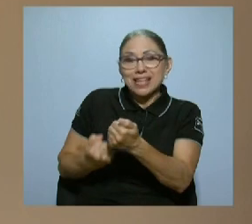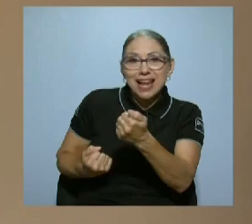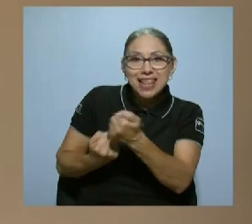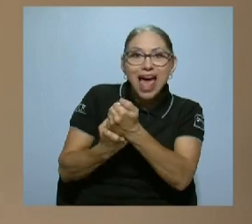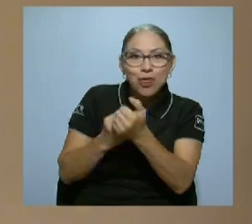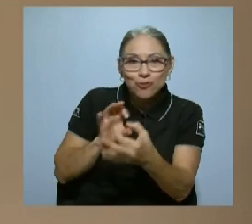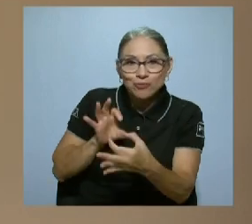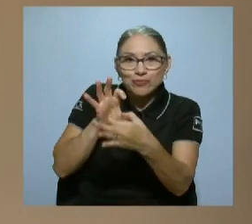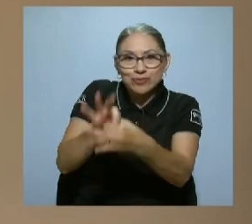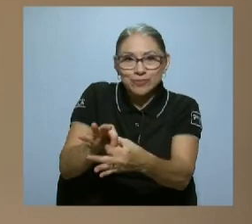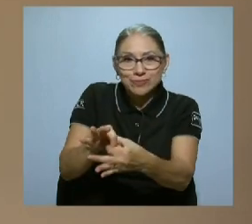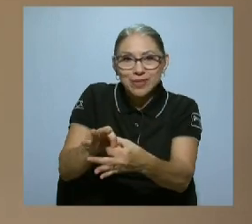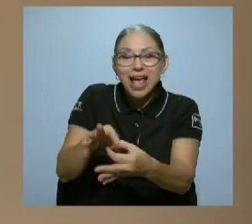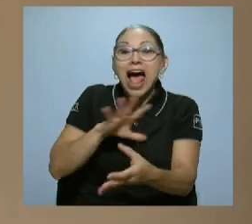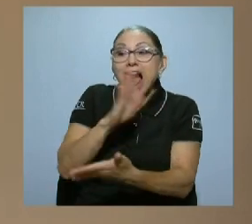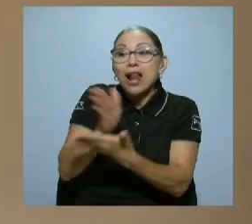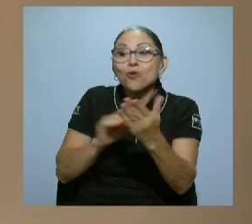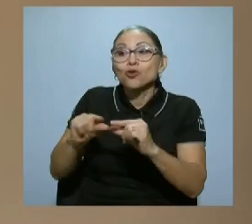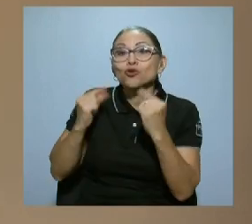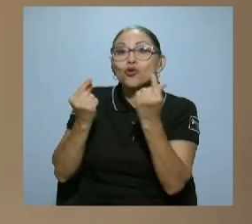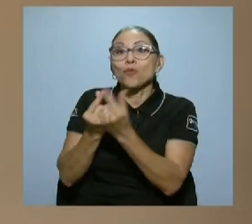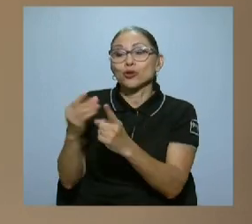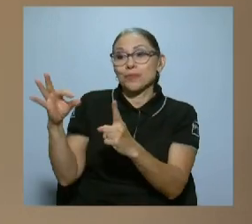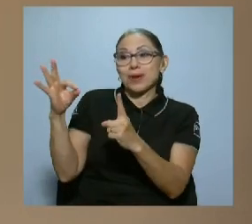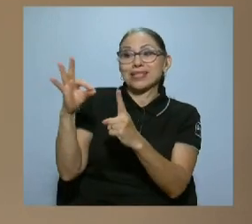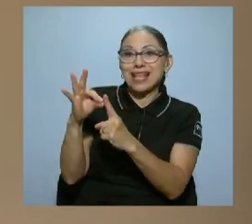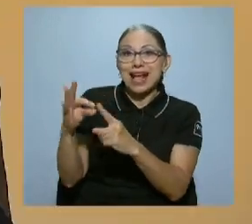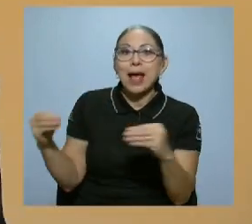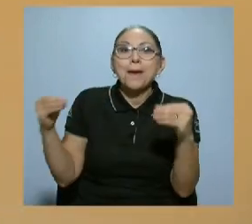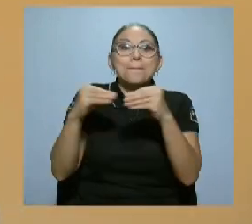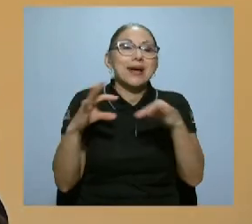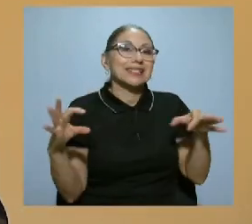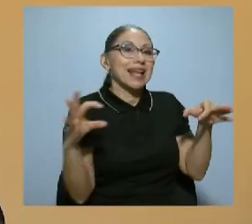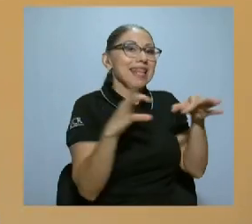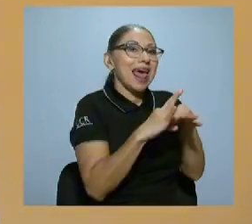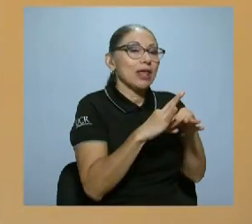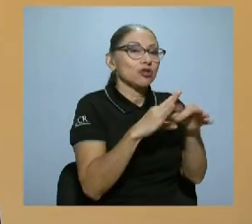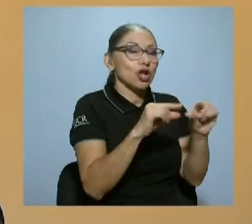de las Fuerzas Armadas pakistaníes son más aliados de los grupos radicales